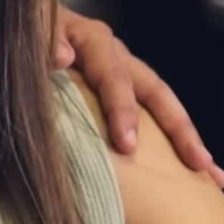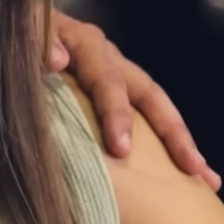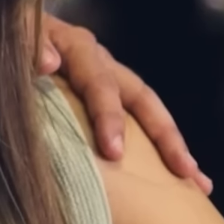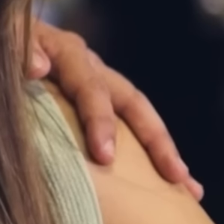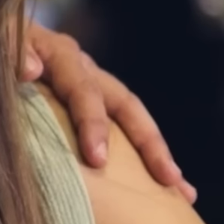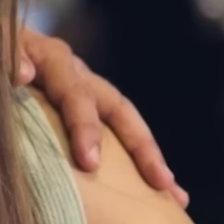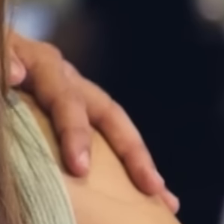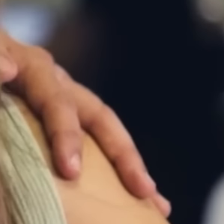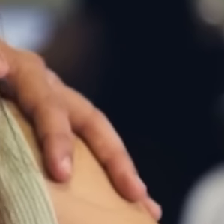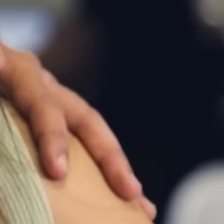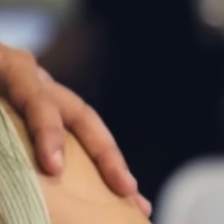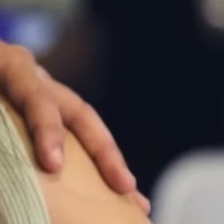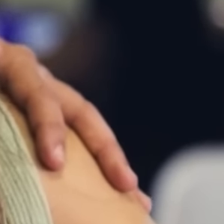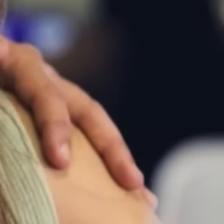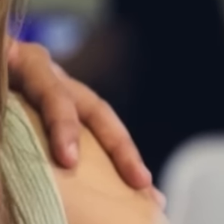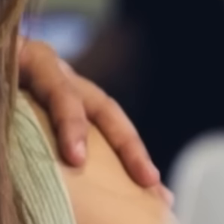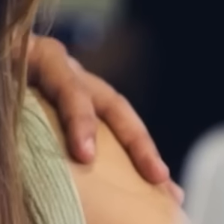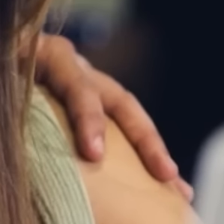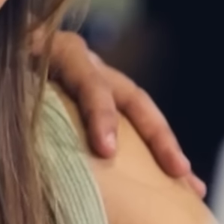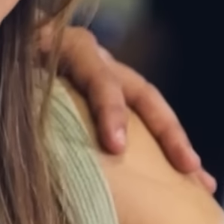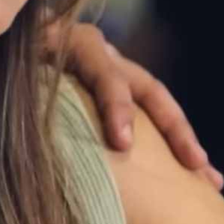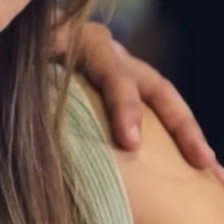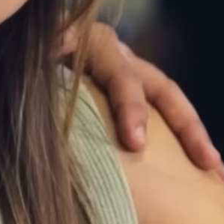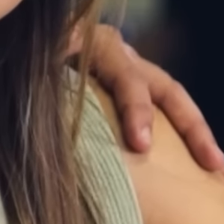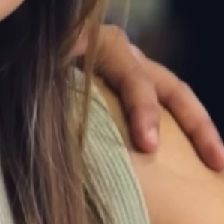Uy, ¿por qué piensa que me puede tocar?